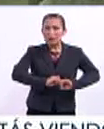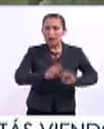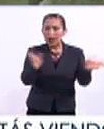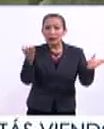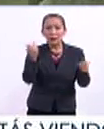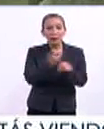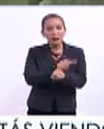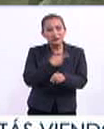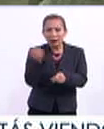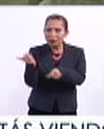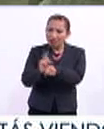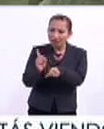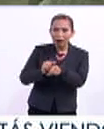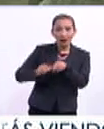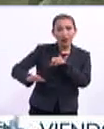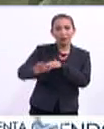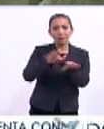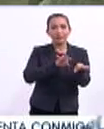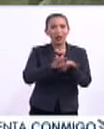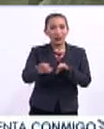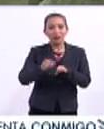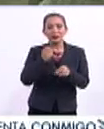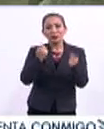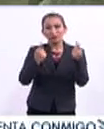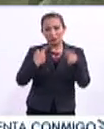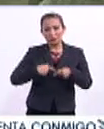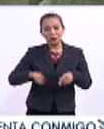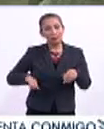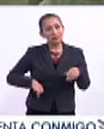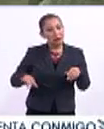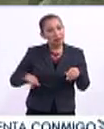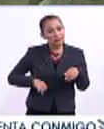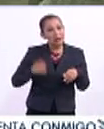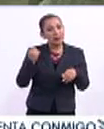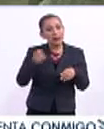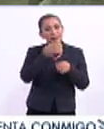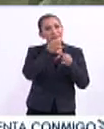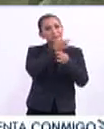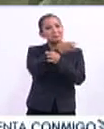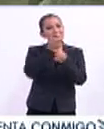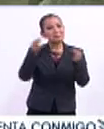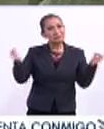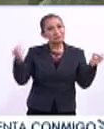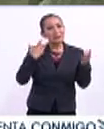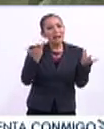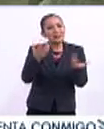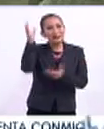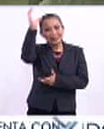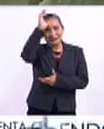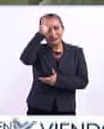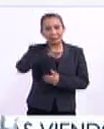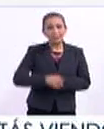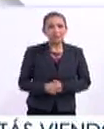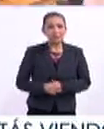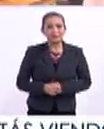maravillas que ocurren a diario y el trabajo de aquellos que están interesados en la divulgación del quehacer científico.